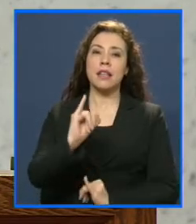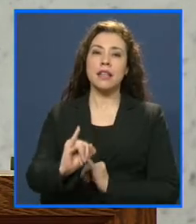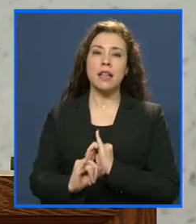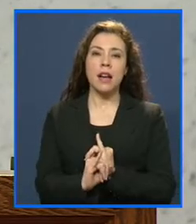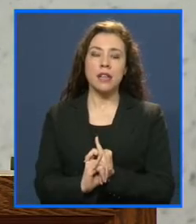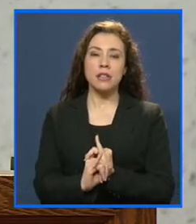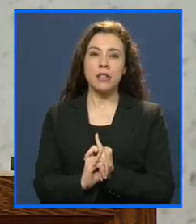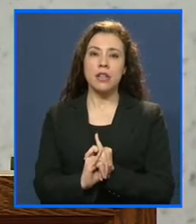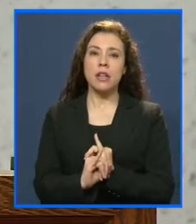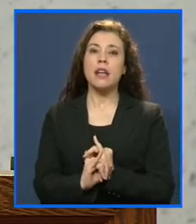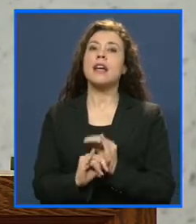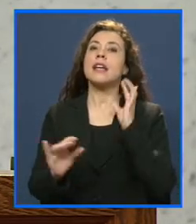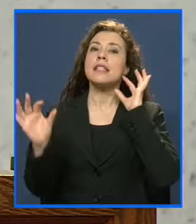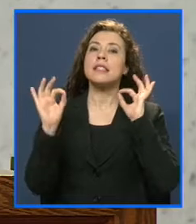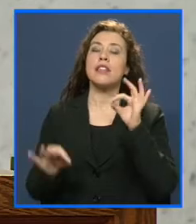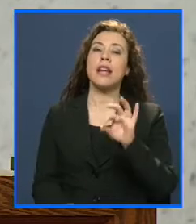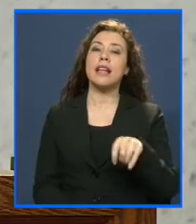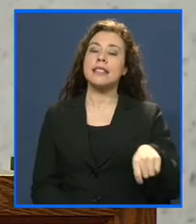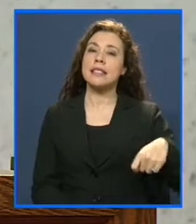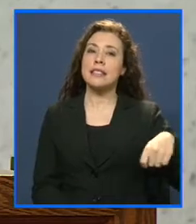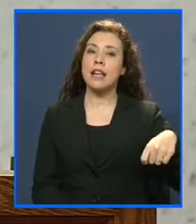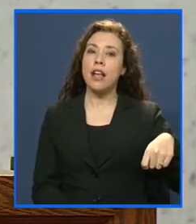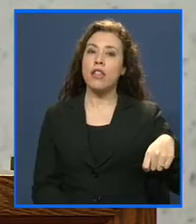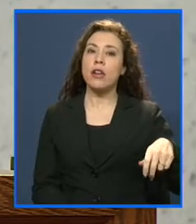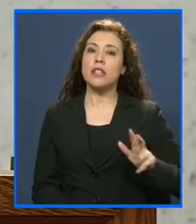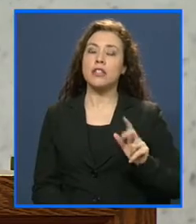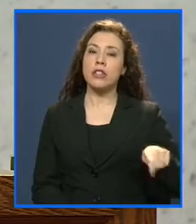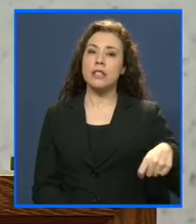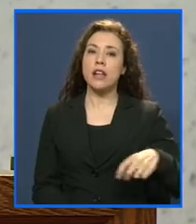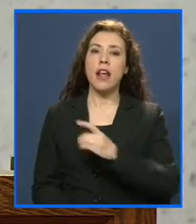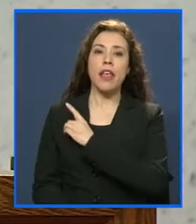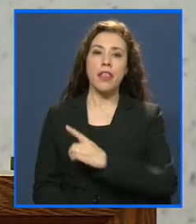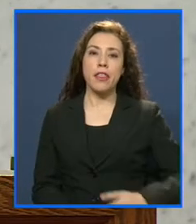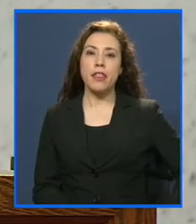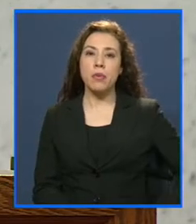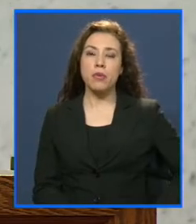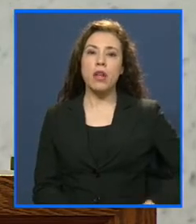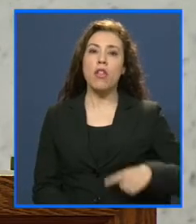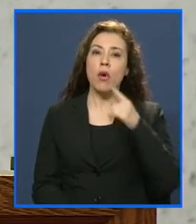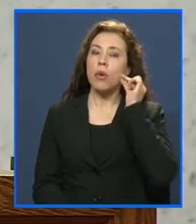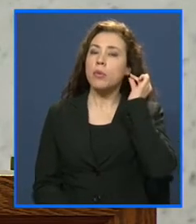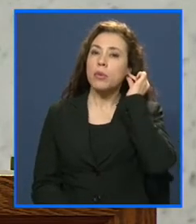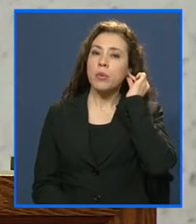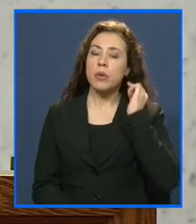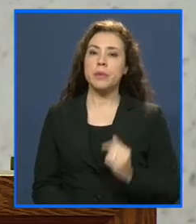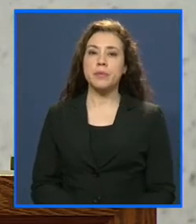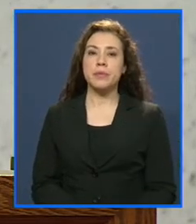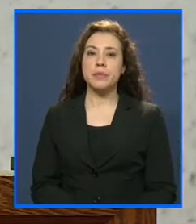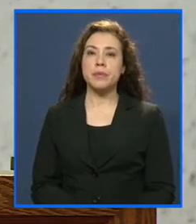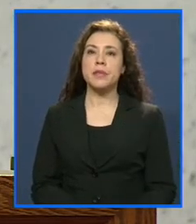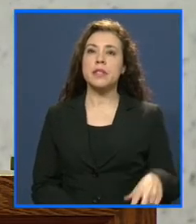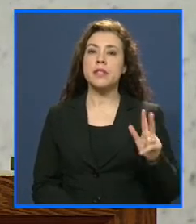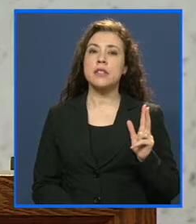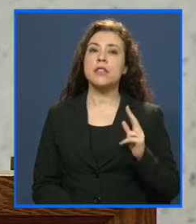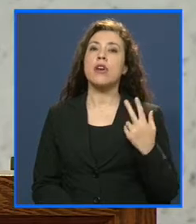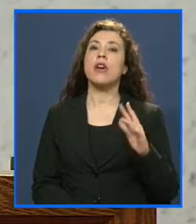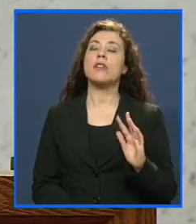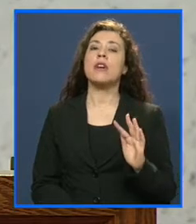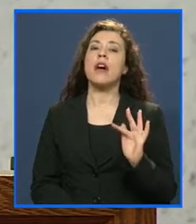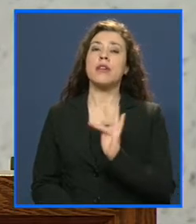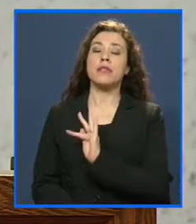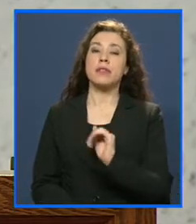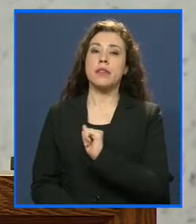señoras senadoras señores senadores señoras diputadas señores diputados señores oficiales de las fuerzas armadas